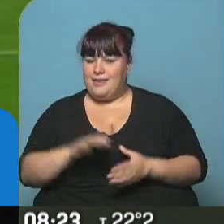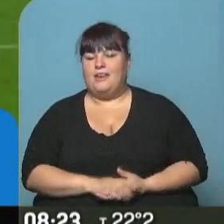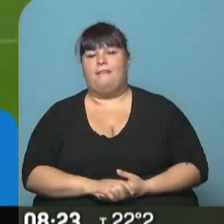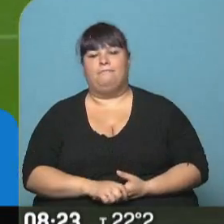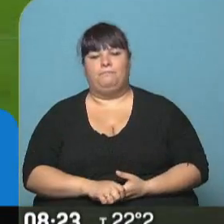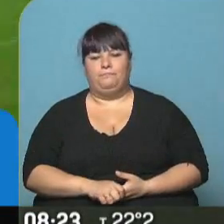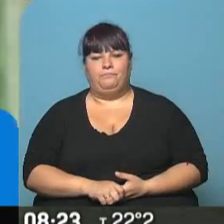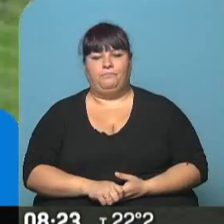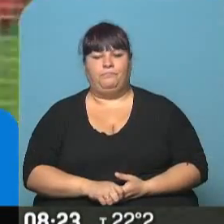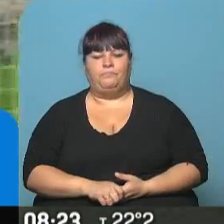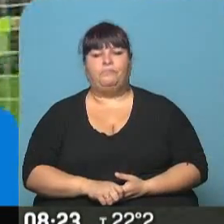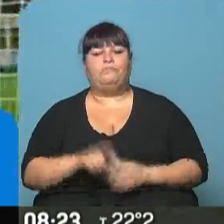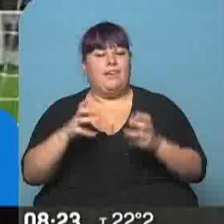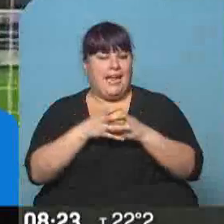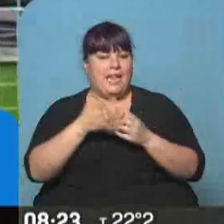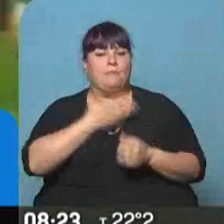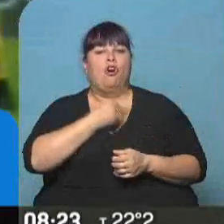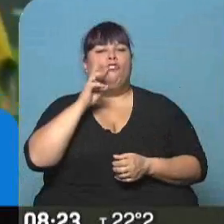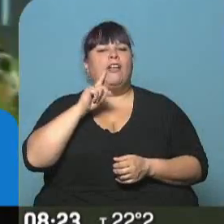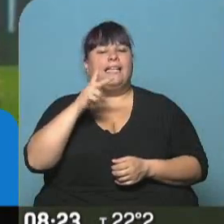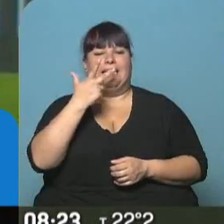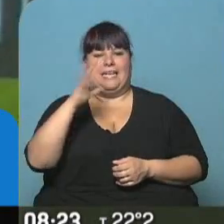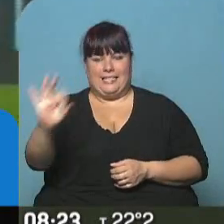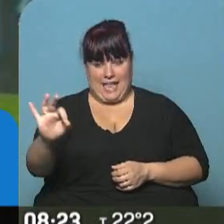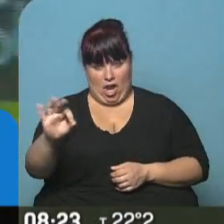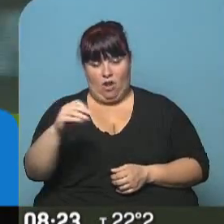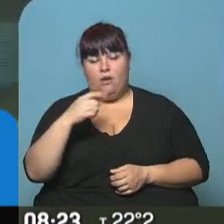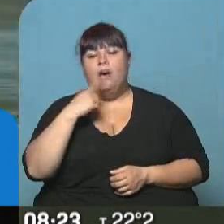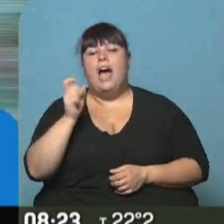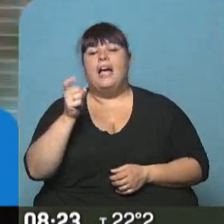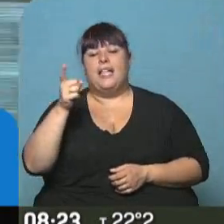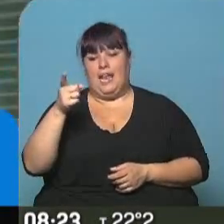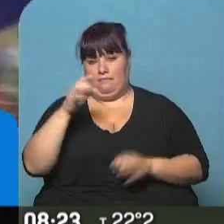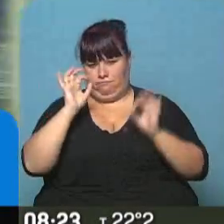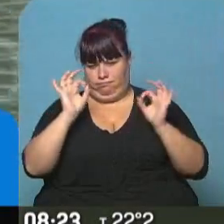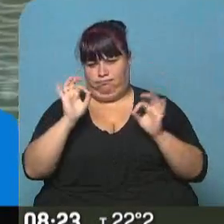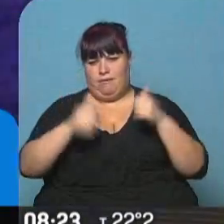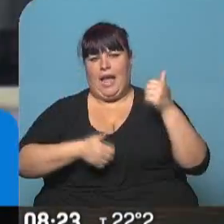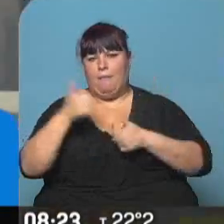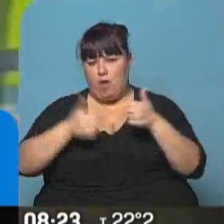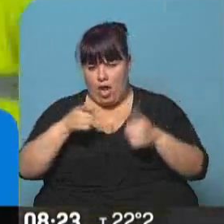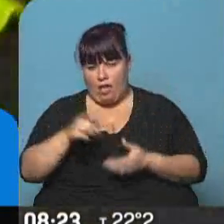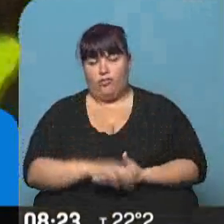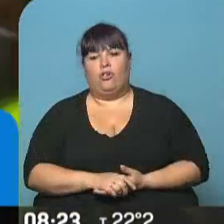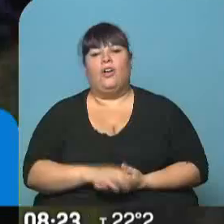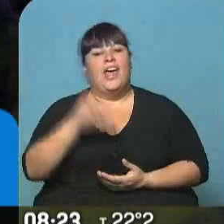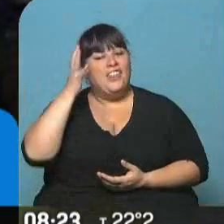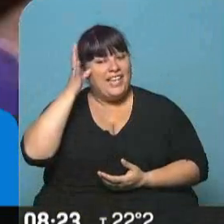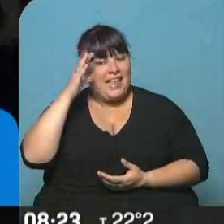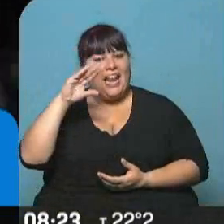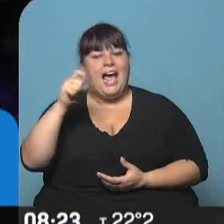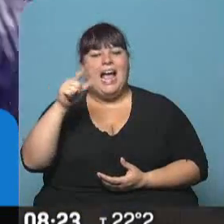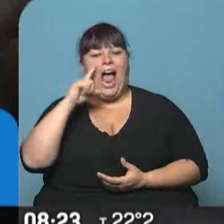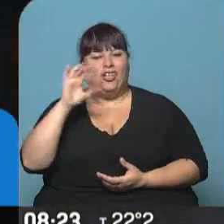argentina. Su equipo Fiorentina derrotó 3-0. Estamos hablando en plenitud del torneo italiano, del